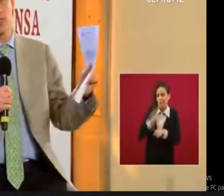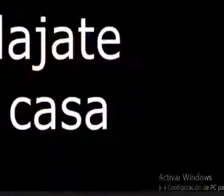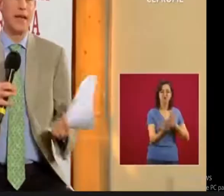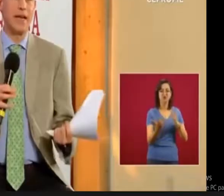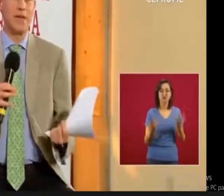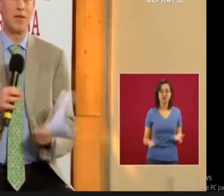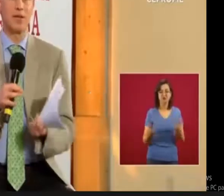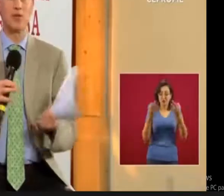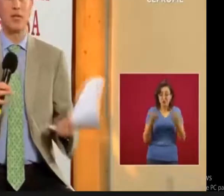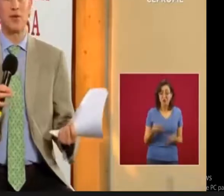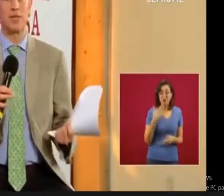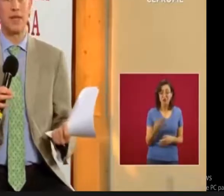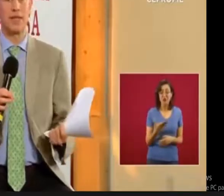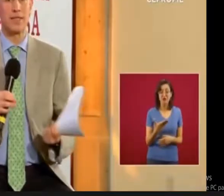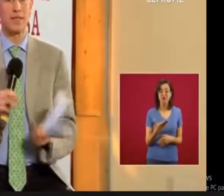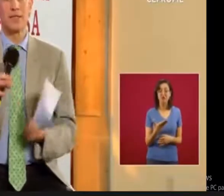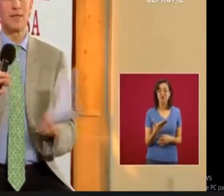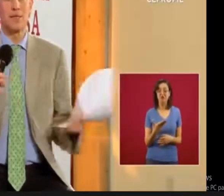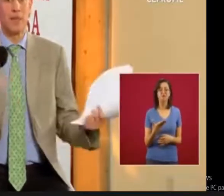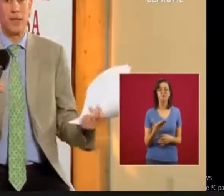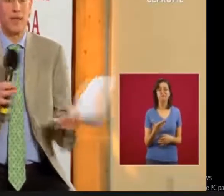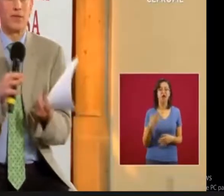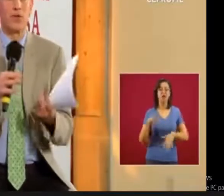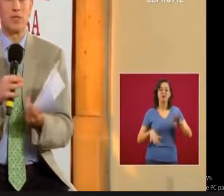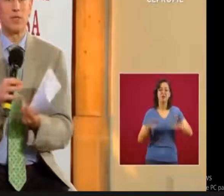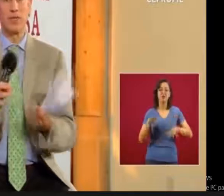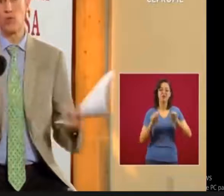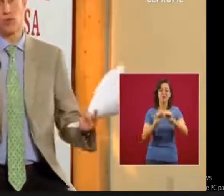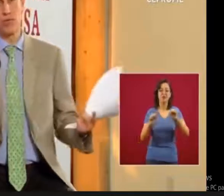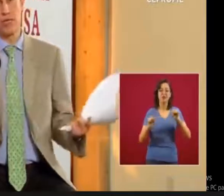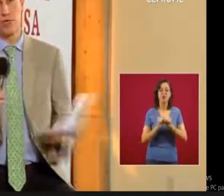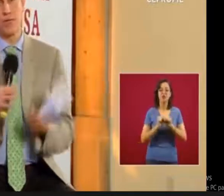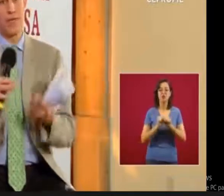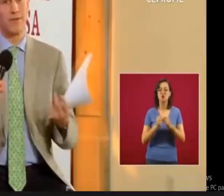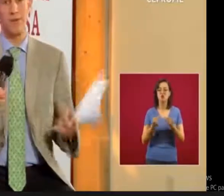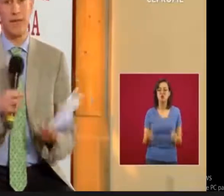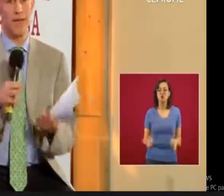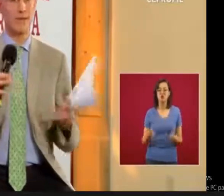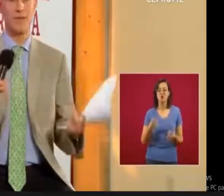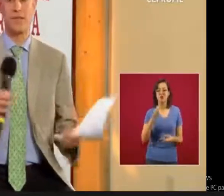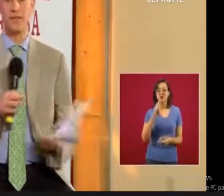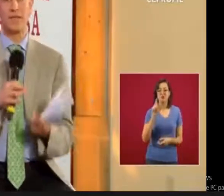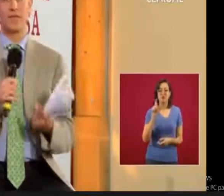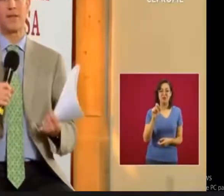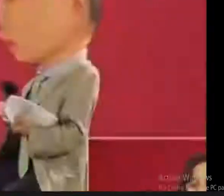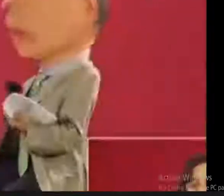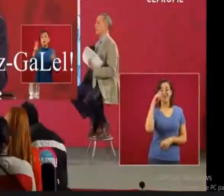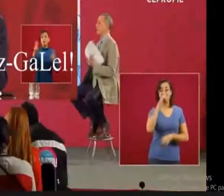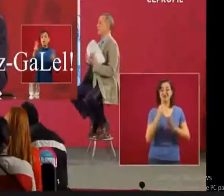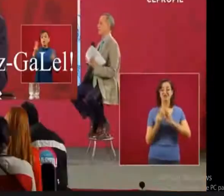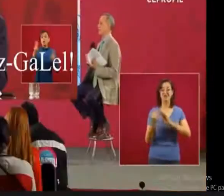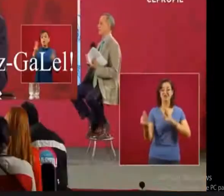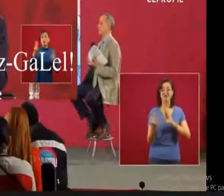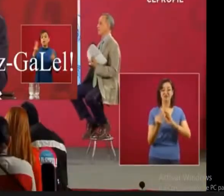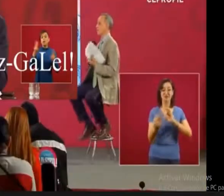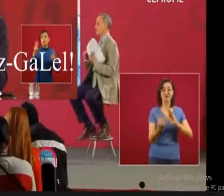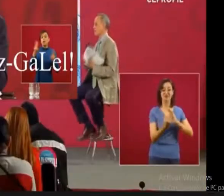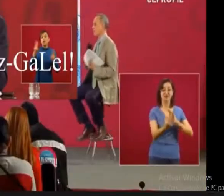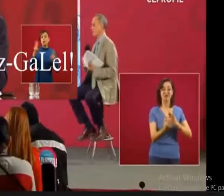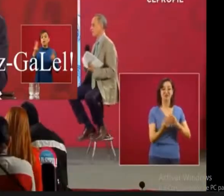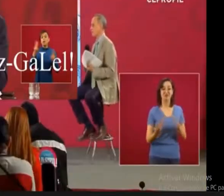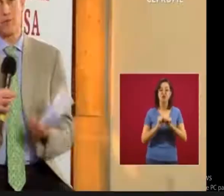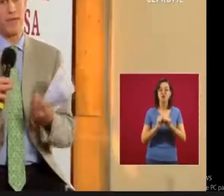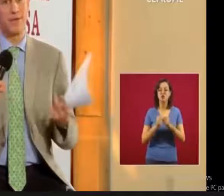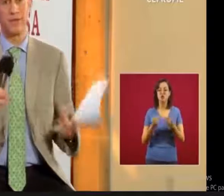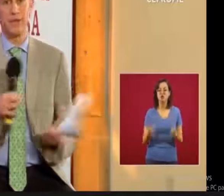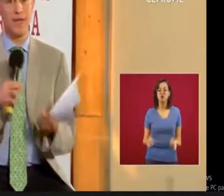perra mamada. Generalmente en los salones de clases se concentran muchos niños burros en un mismo salón. Lo que hemos pensado, y esto